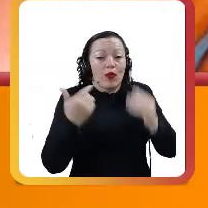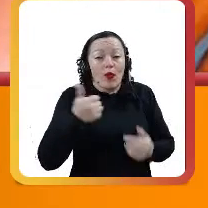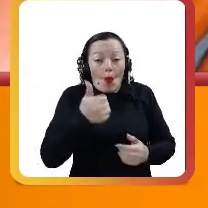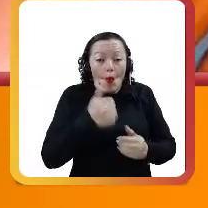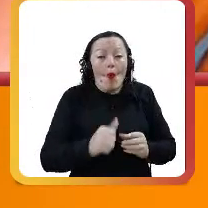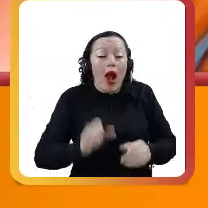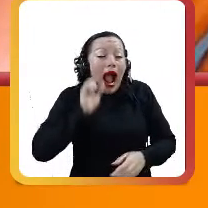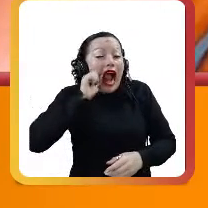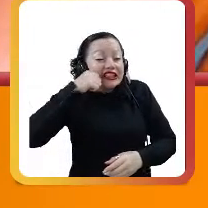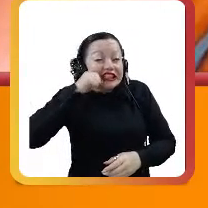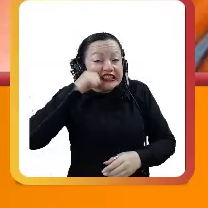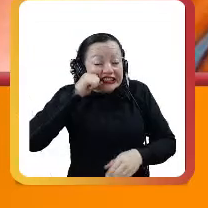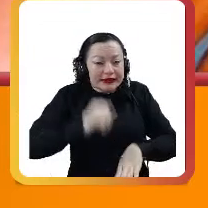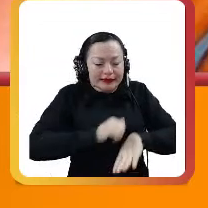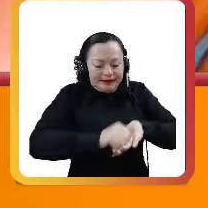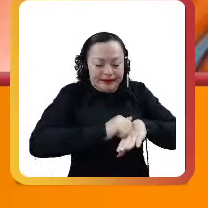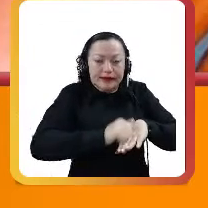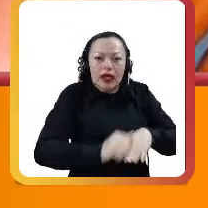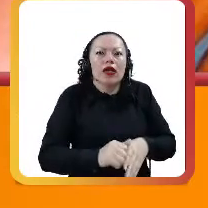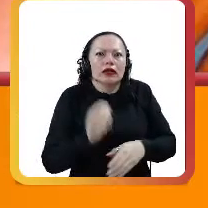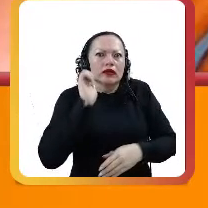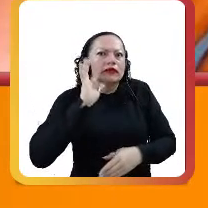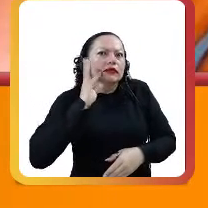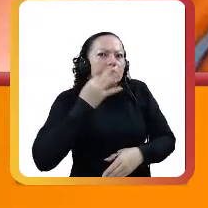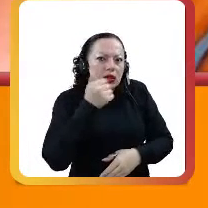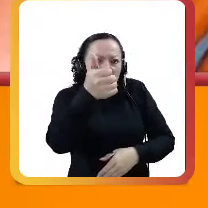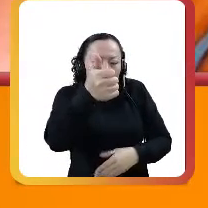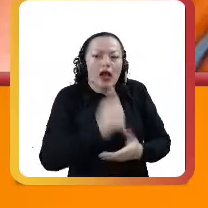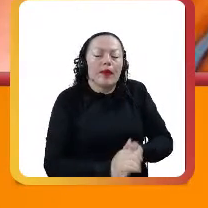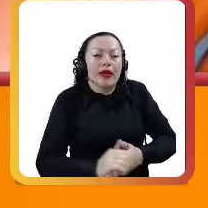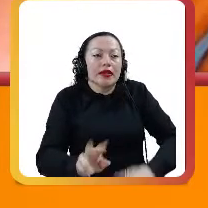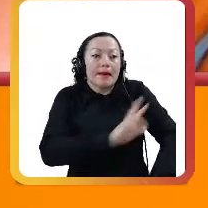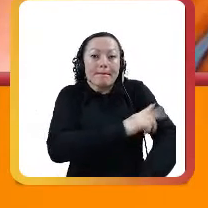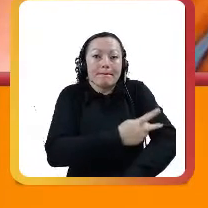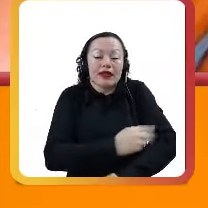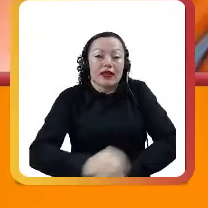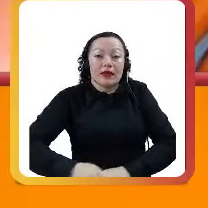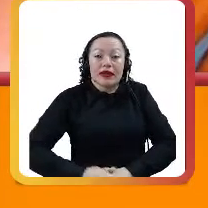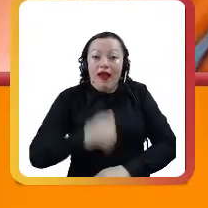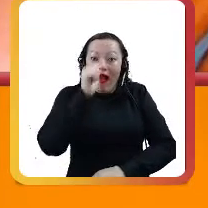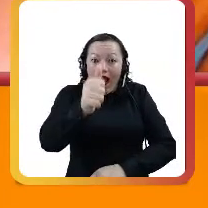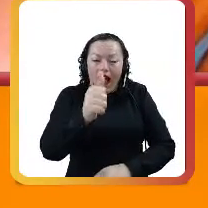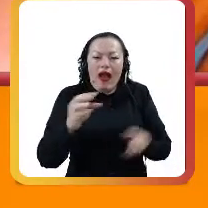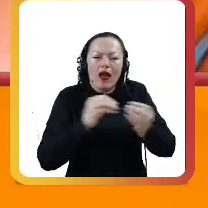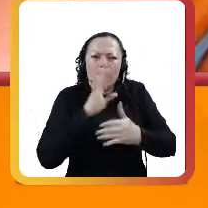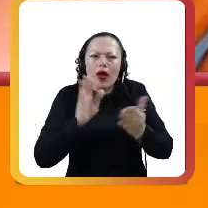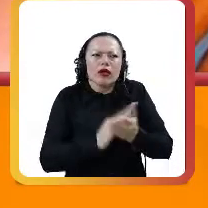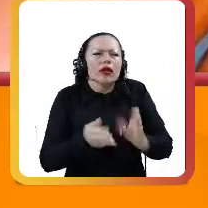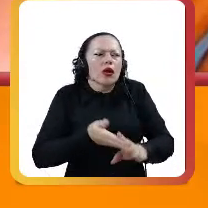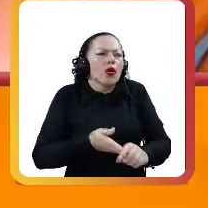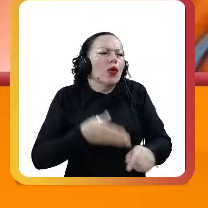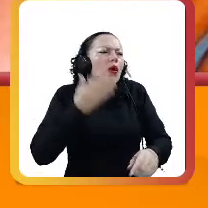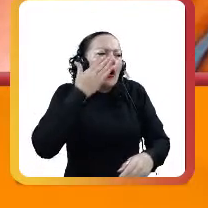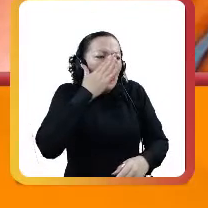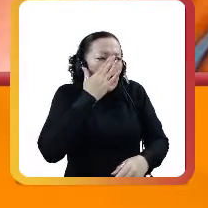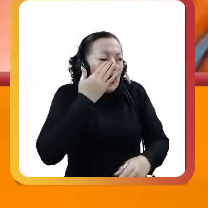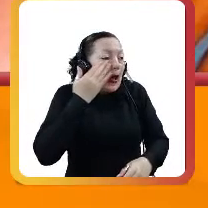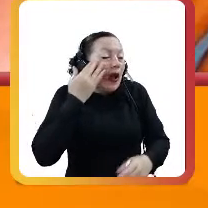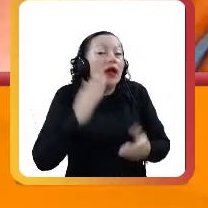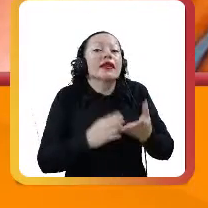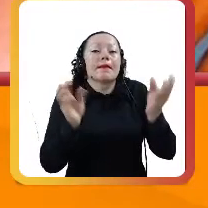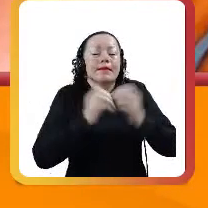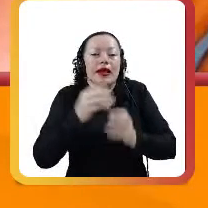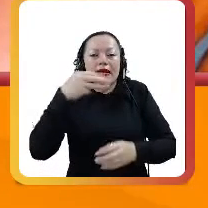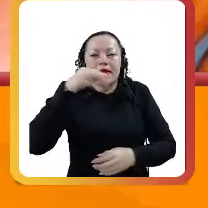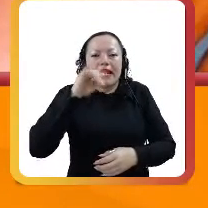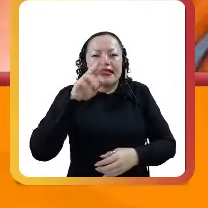en vitamina A, entonces pues es un muy buen antioxidante para nuestro rostro. Igual la maicena es muy